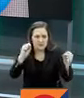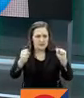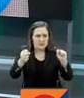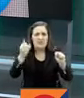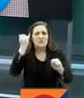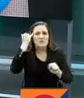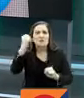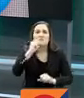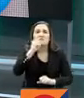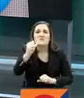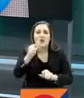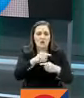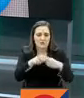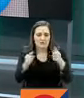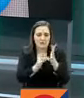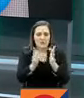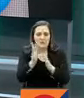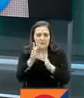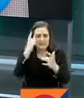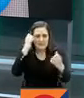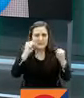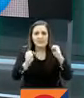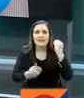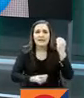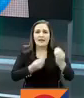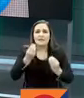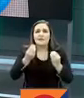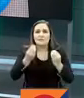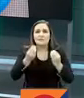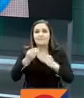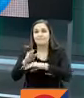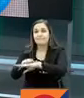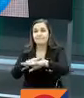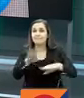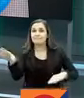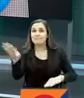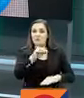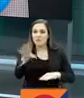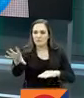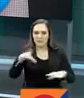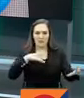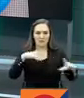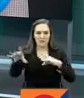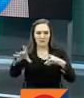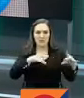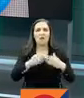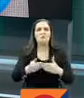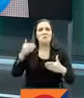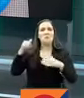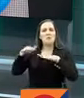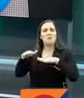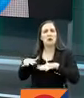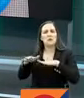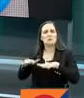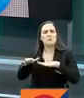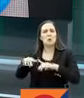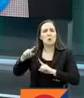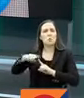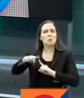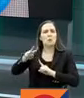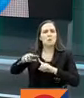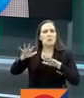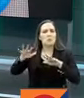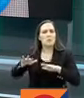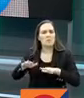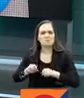podrían presentar durante la Semana Santa. Así es, ese es el número de infecciones más alto en los últimos 2 meses y las autoridades